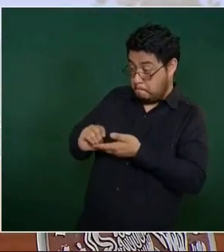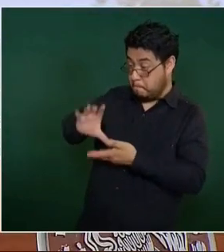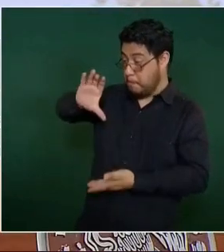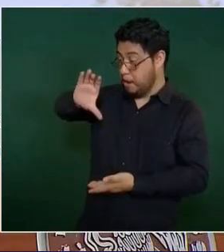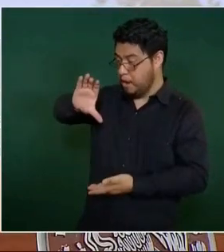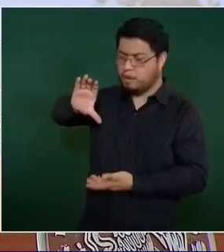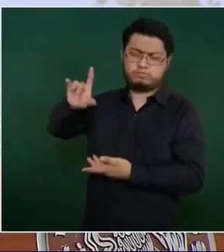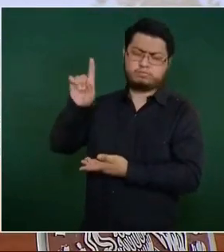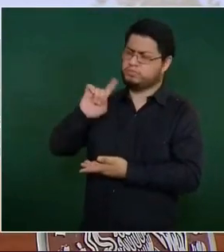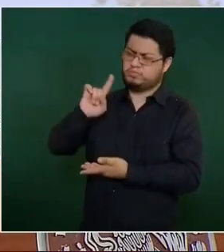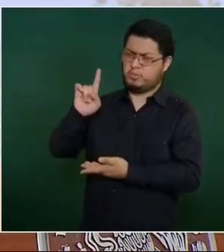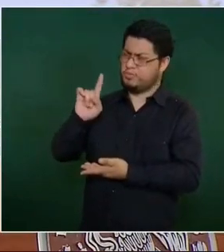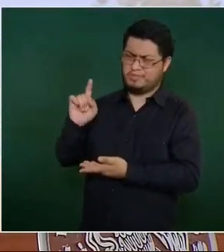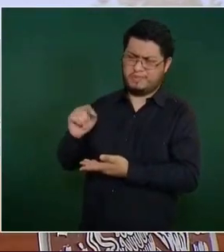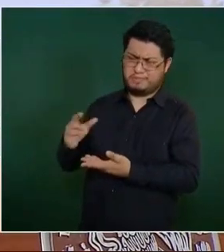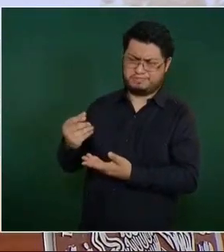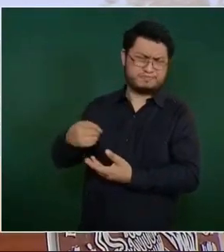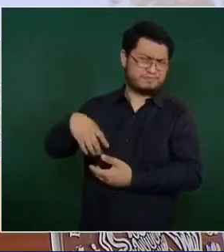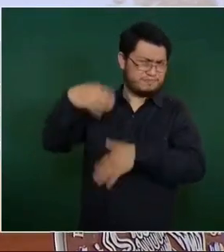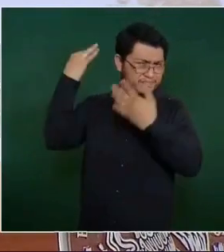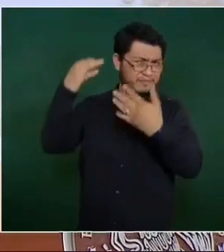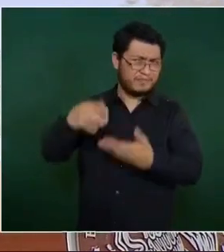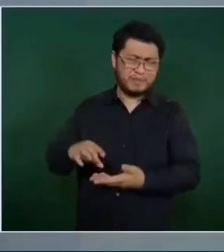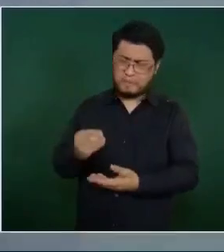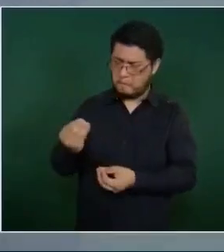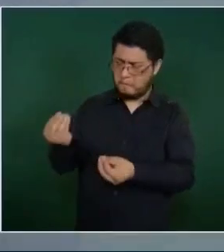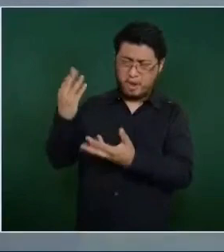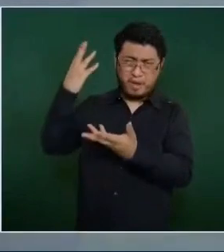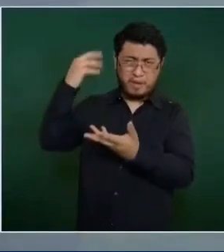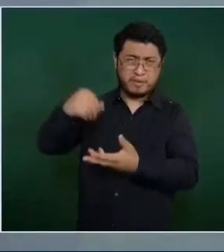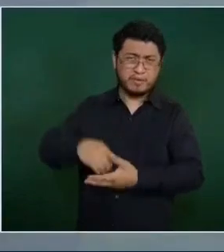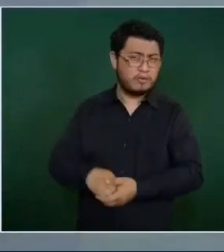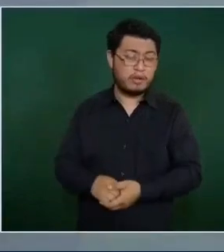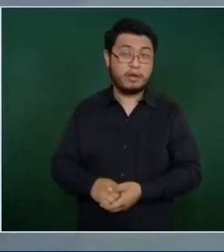no, es una exageración. Por eso puedo hablar,